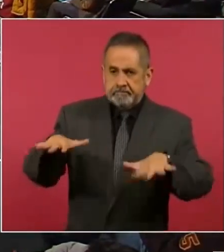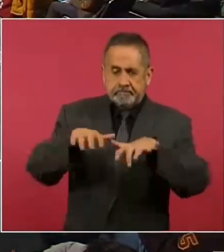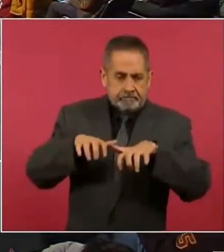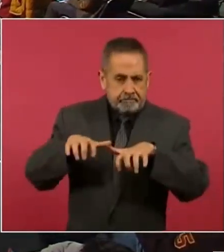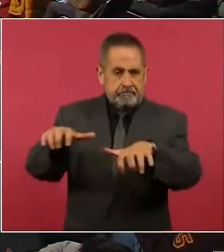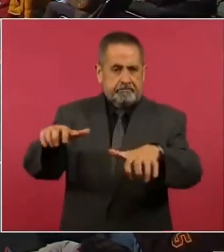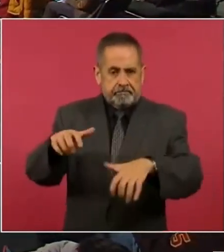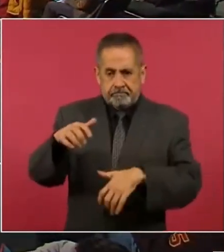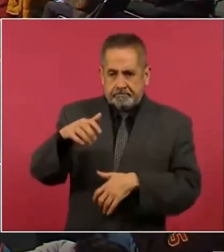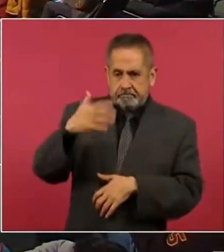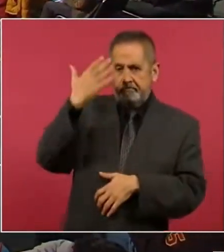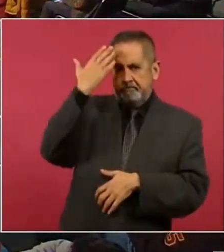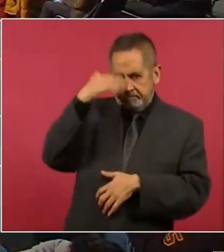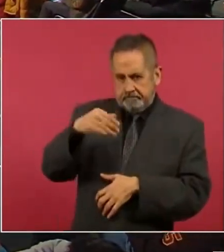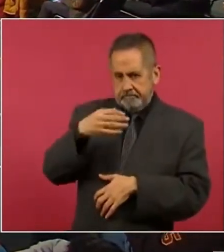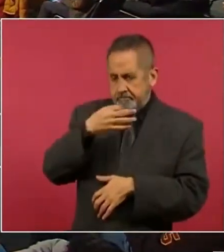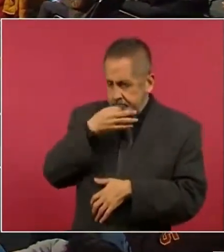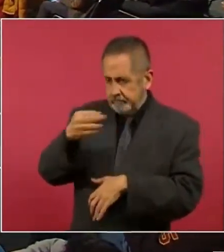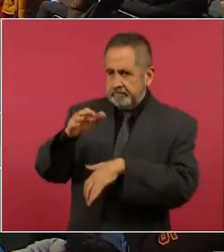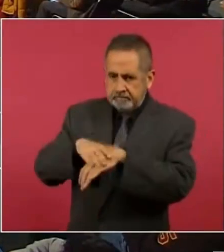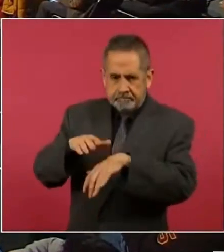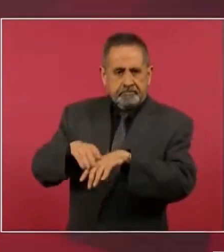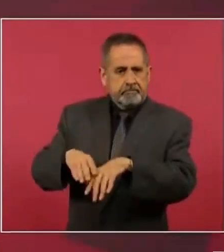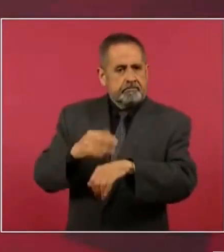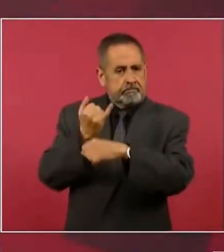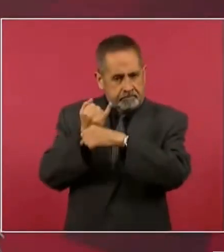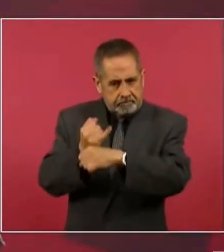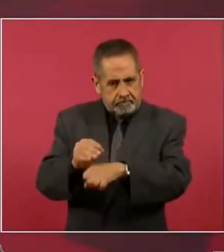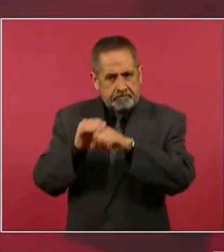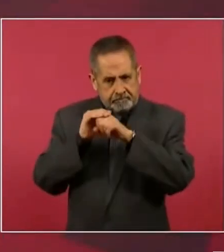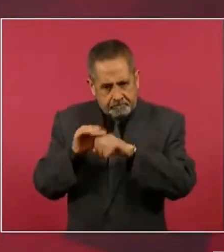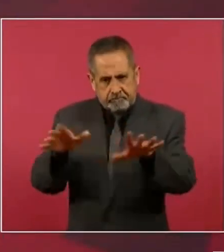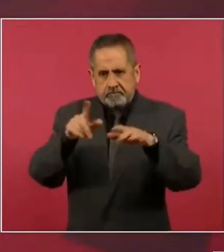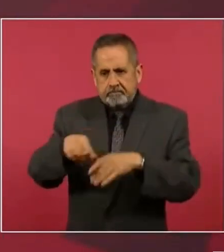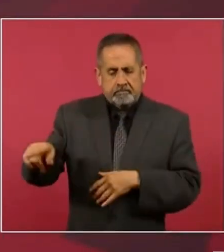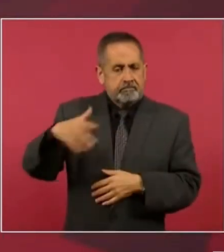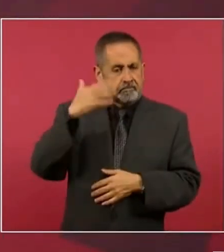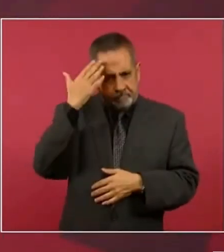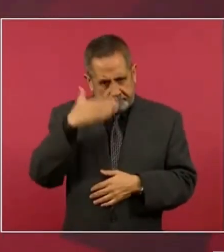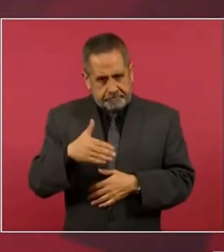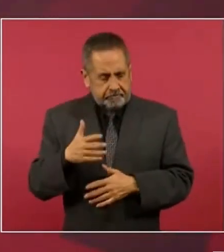pues conozca más sobre estos asuntos.